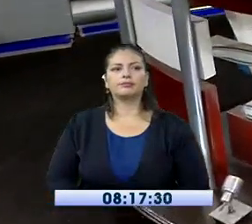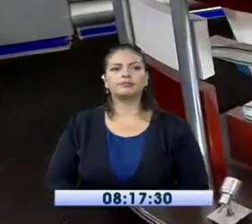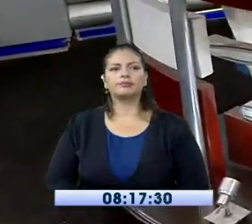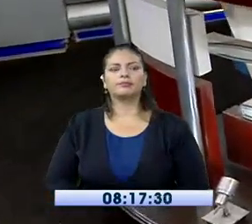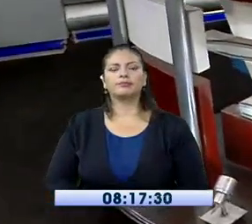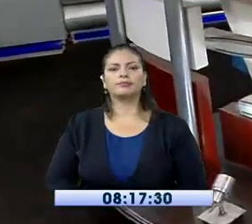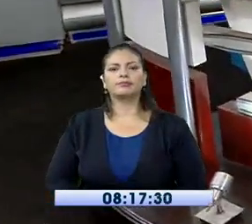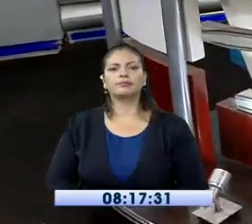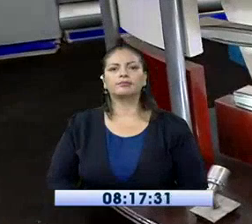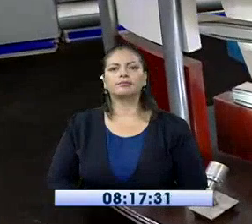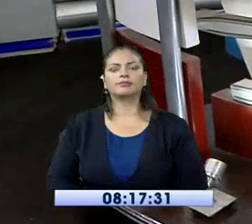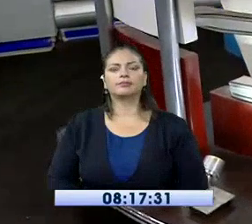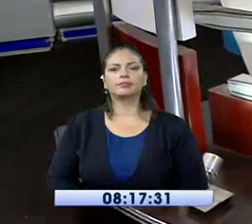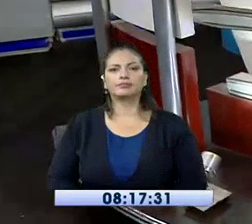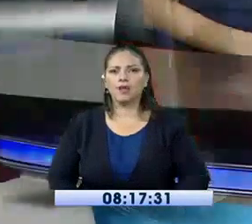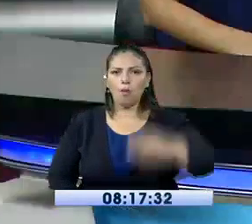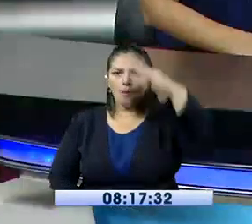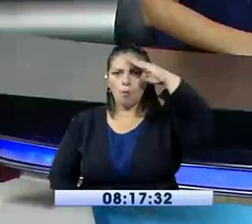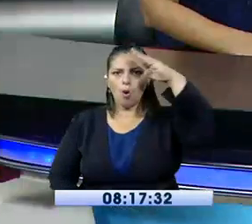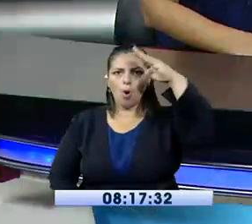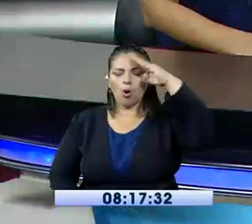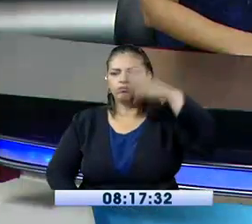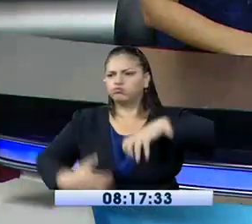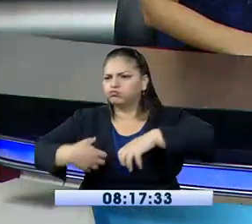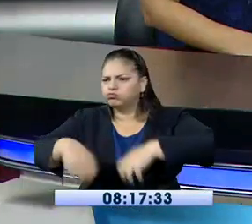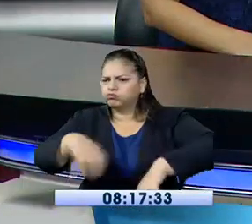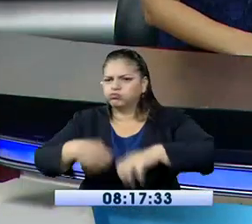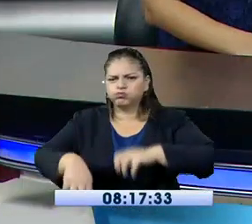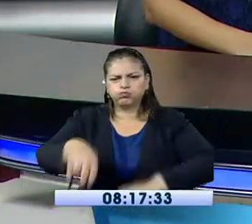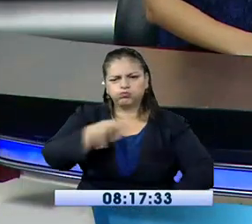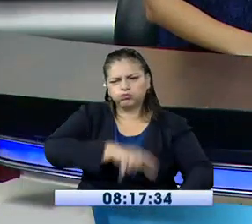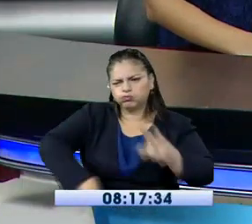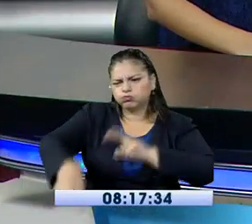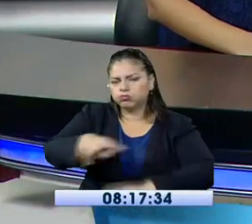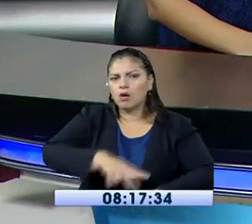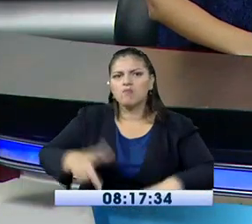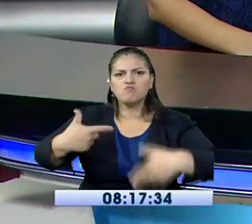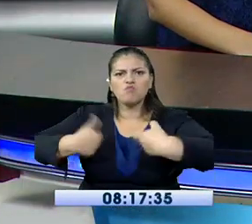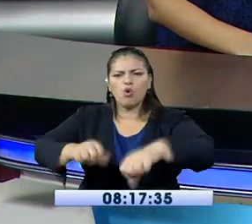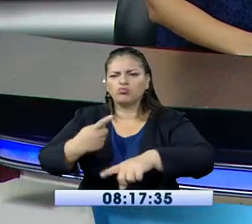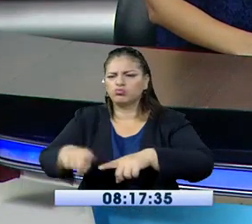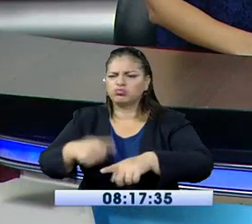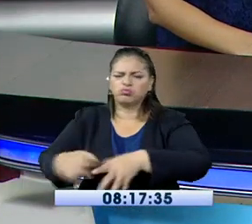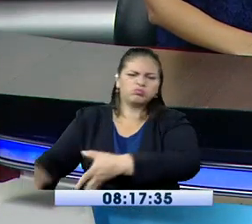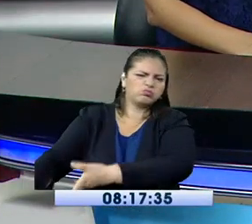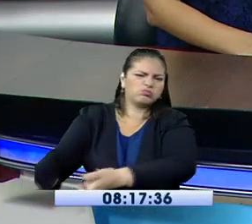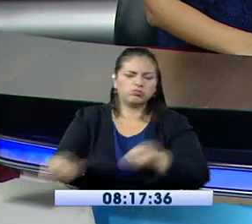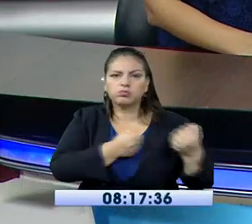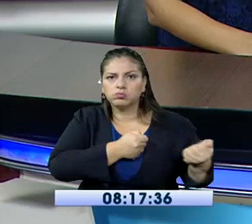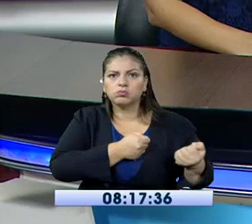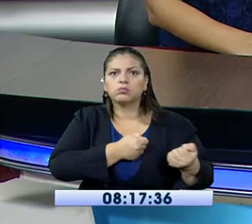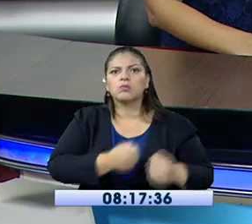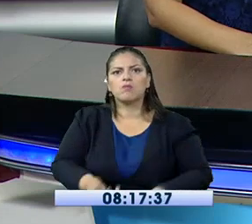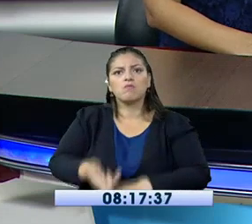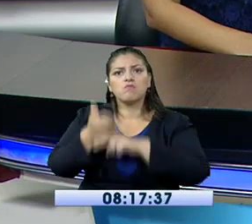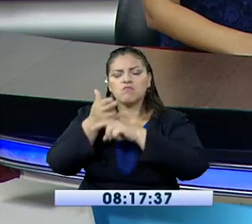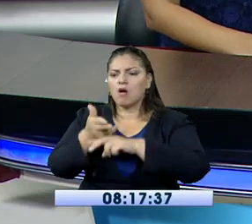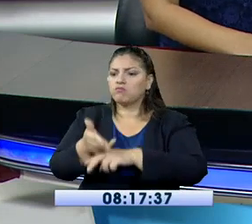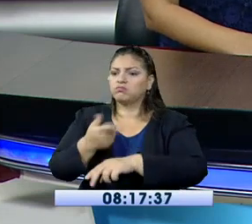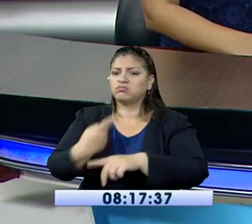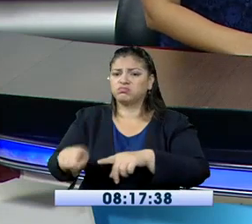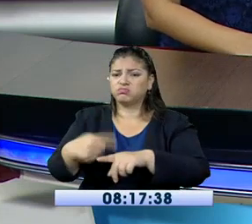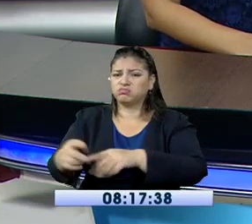Varias motocicletas y armas de fuego fueron incautadas durante operativos policiales llevados a cabo en la provincia de Los Ríos. 7 personas